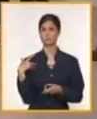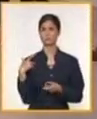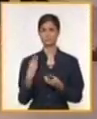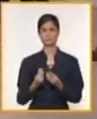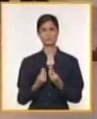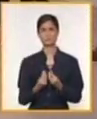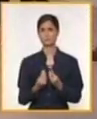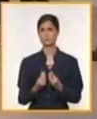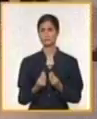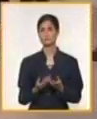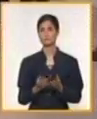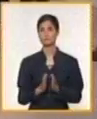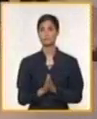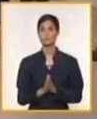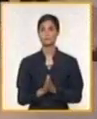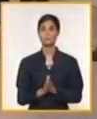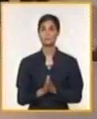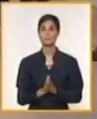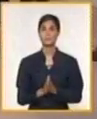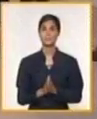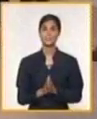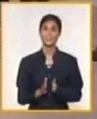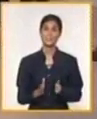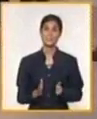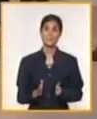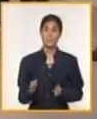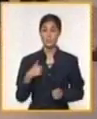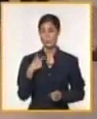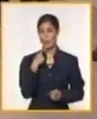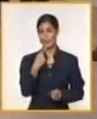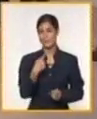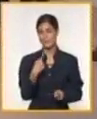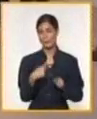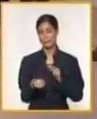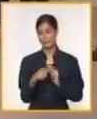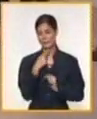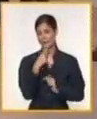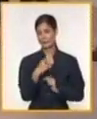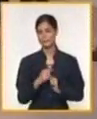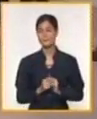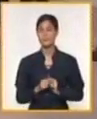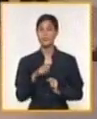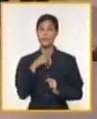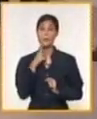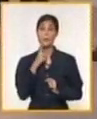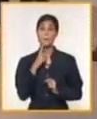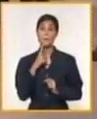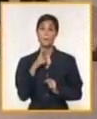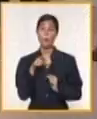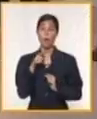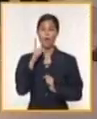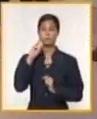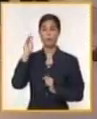respuesta muy interesante. No, yo te iba a decir otra cosa. El problema es que en política hay que leer entre líneas. Ese puede ser su